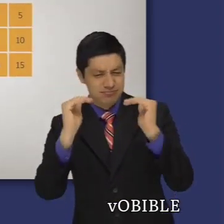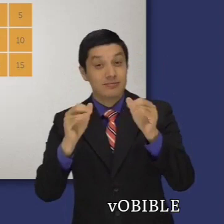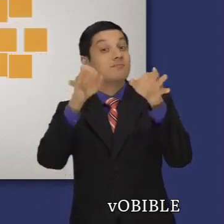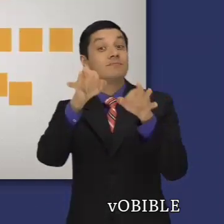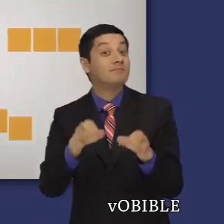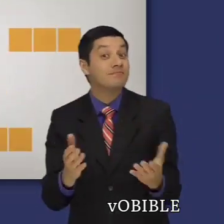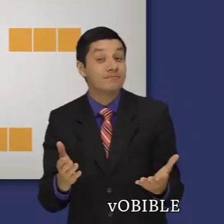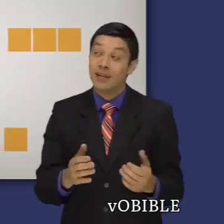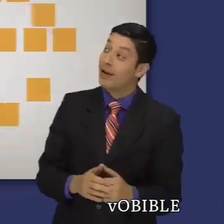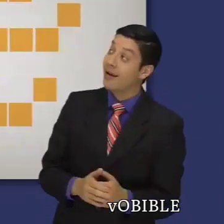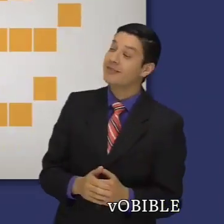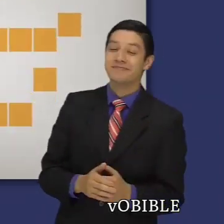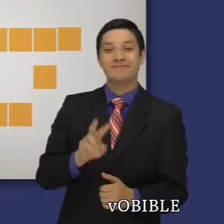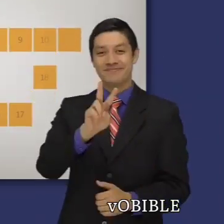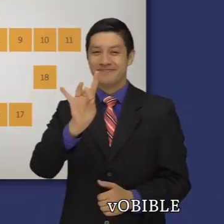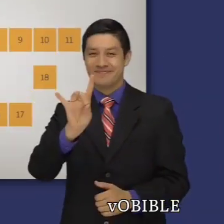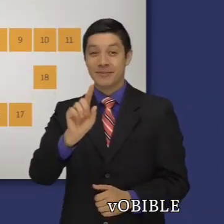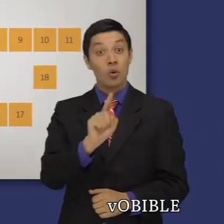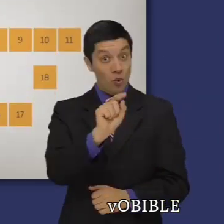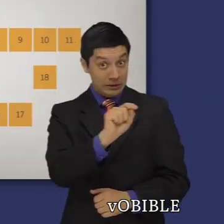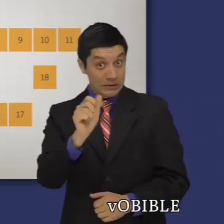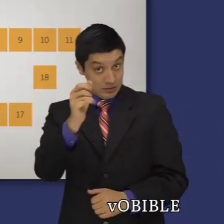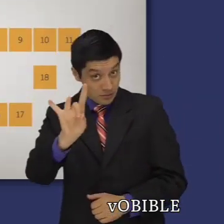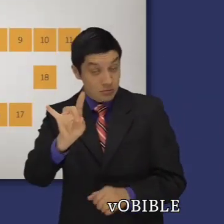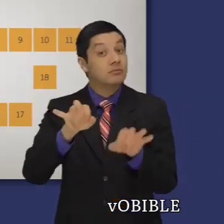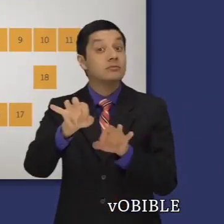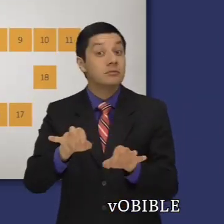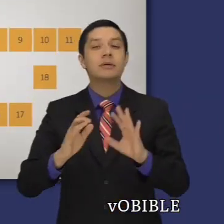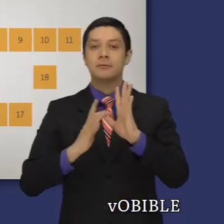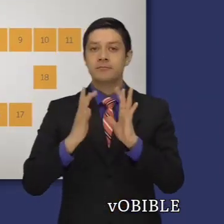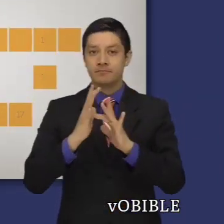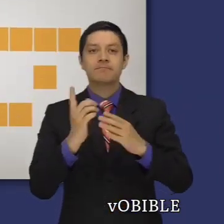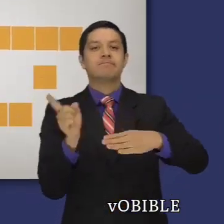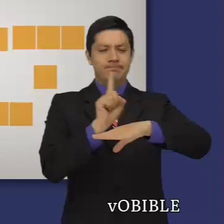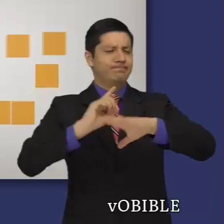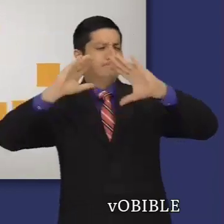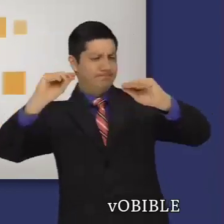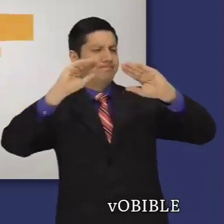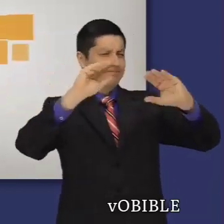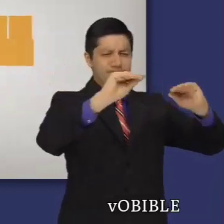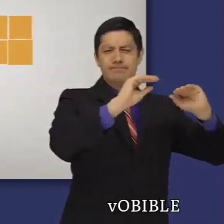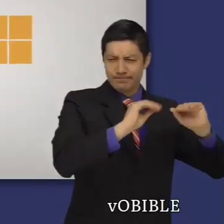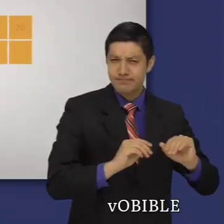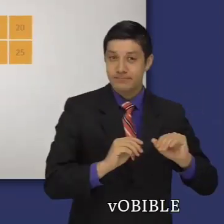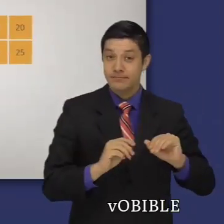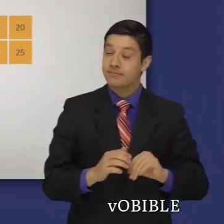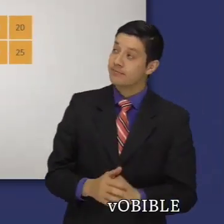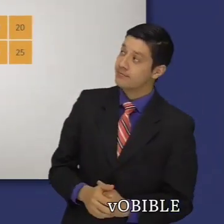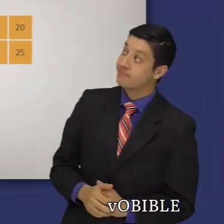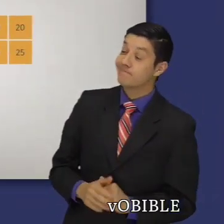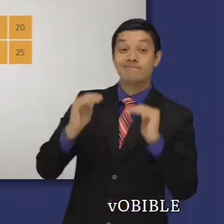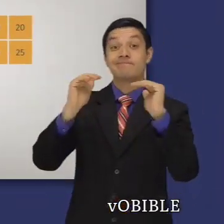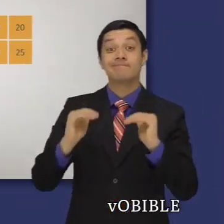por temas y se centran en las enseñanzas de algunos discursos que pronunció Jesús. Pero a partir del